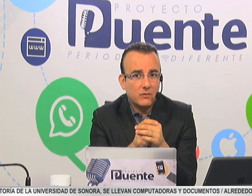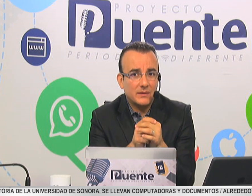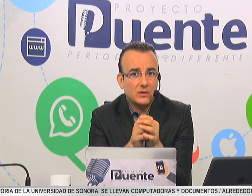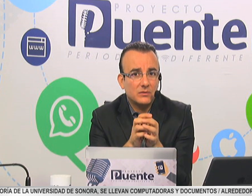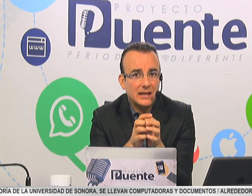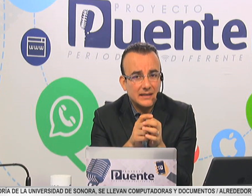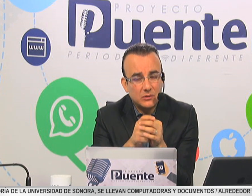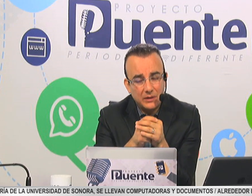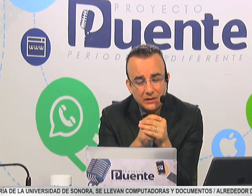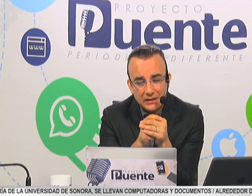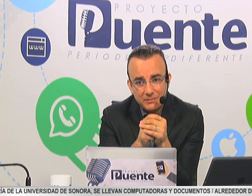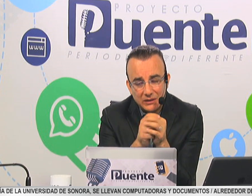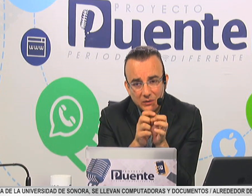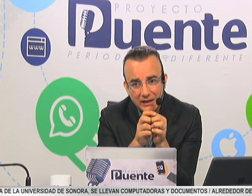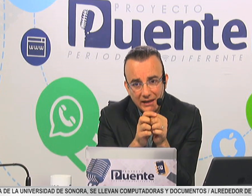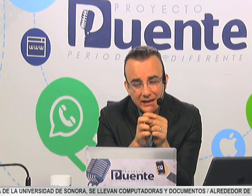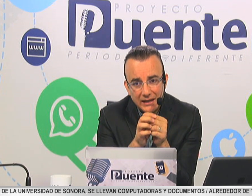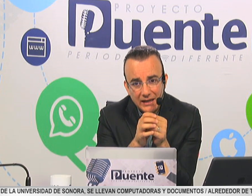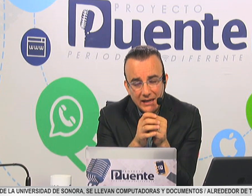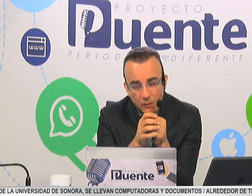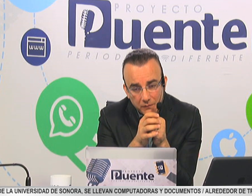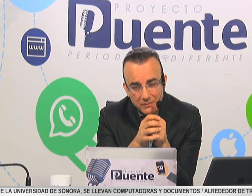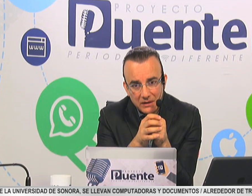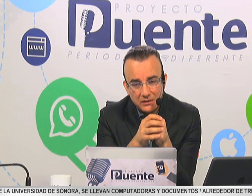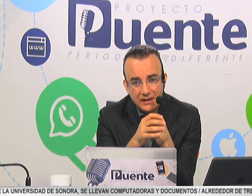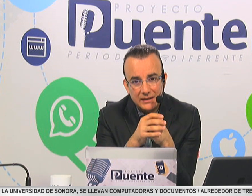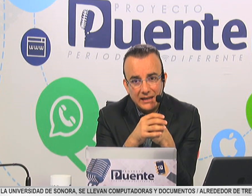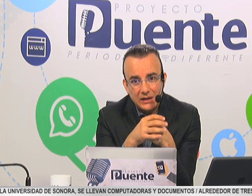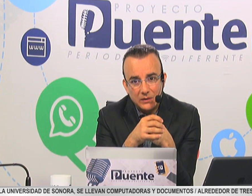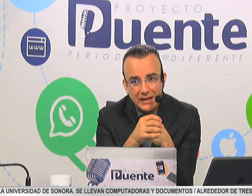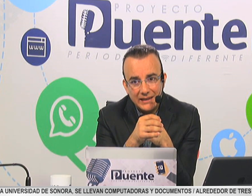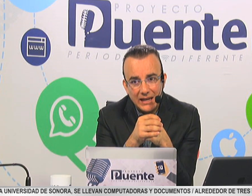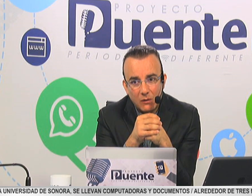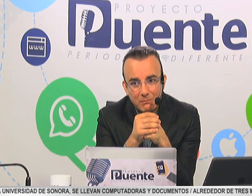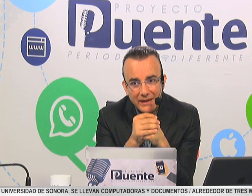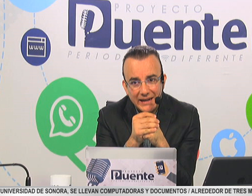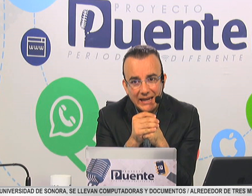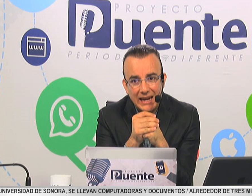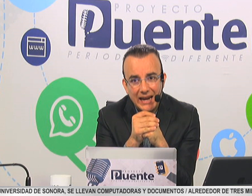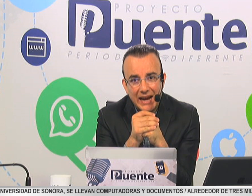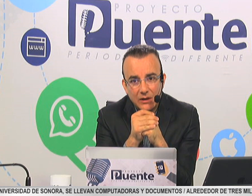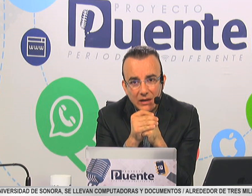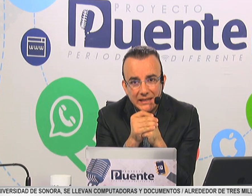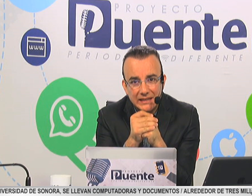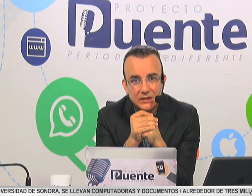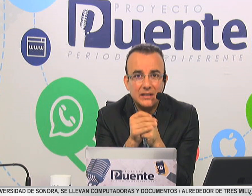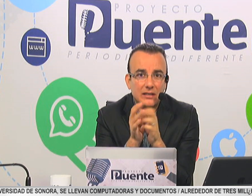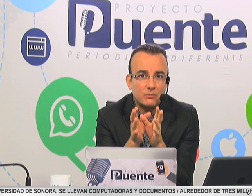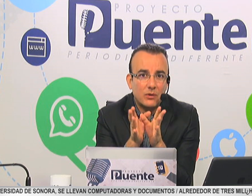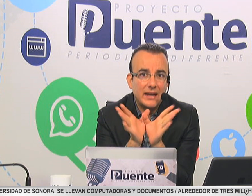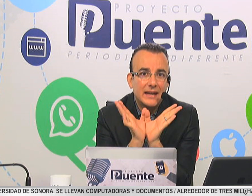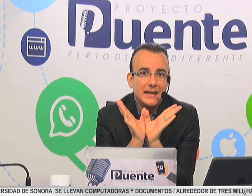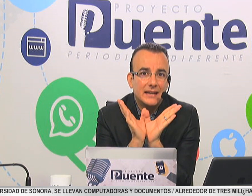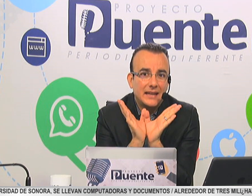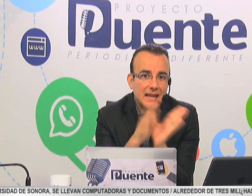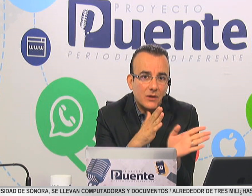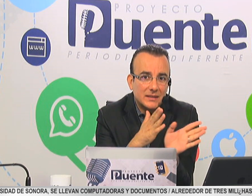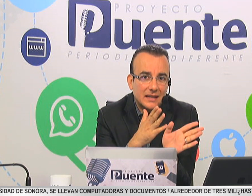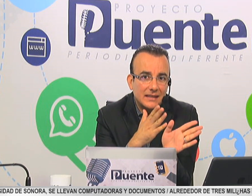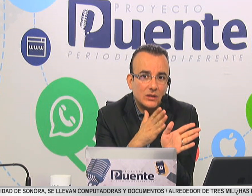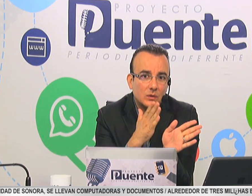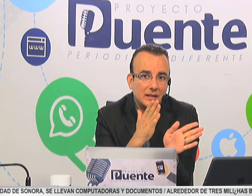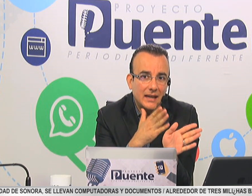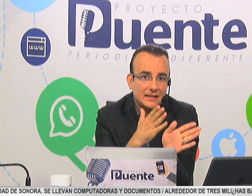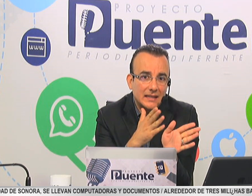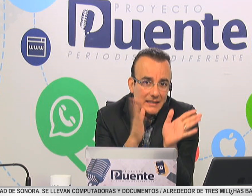esta información que ustedes descubrieron al respecto de y confirmaron de del compadre que ganó la licitación y se supone que ya no va a